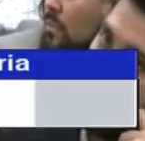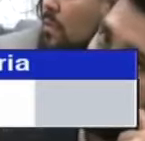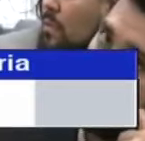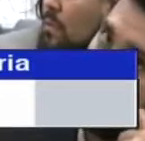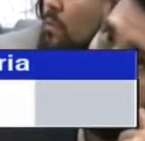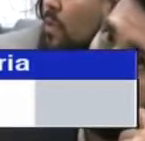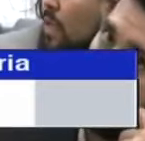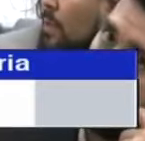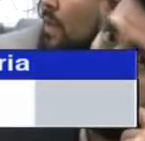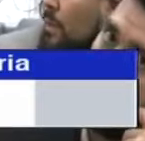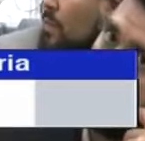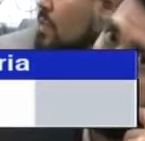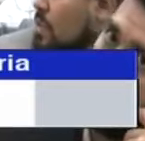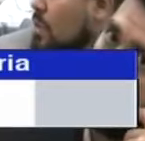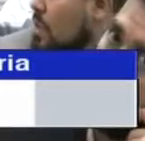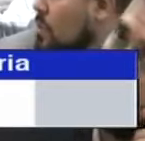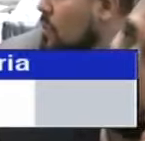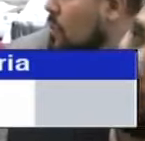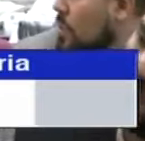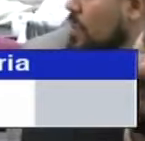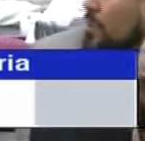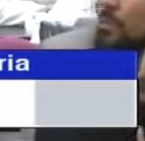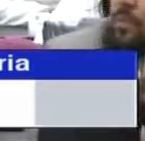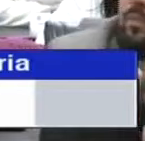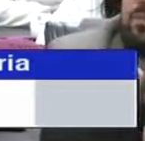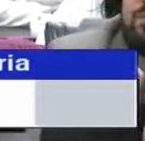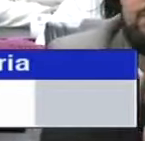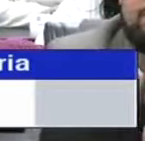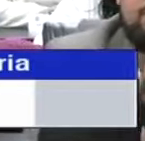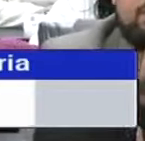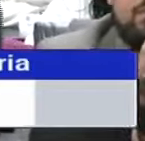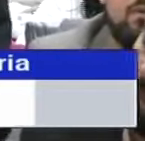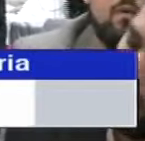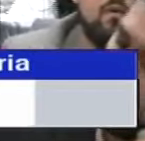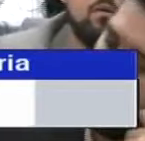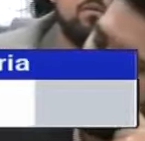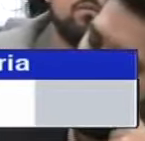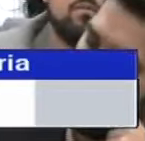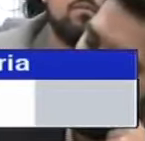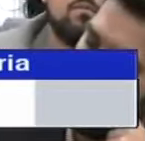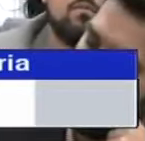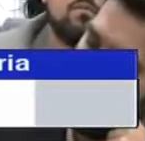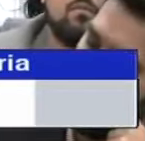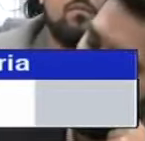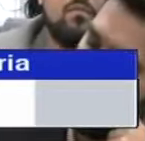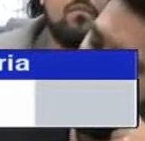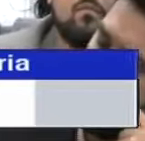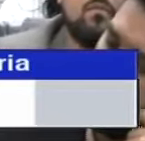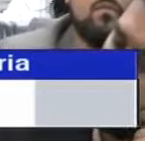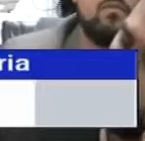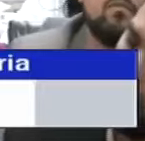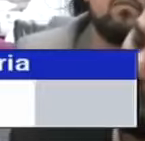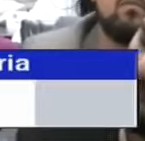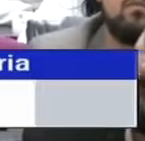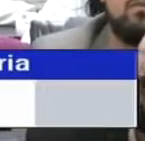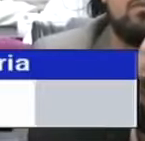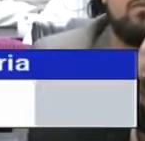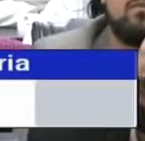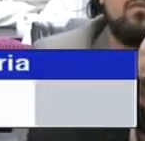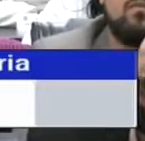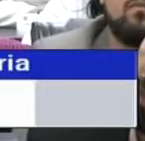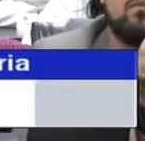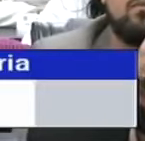sociedad. Desde Unidad Visión Venezuela, Primero Venezuela, Venezuela Unida y todos los partidos que conformamos la Alianza